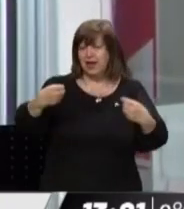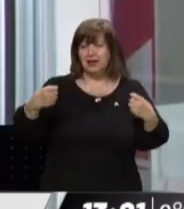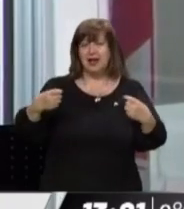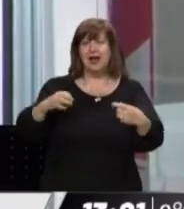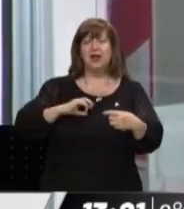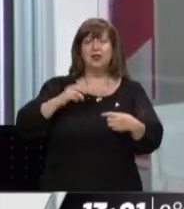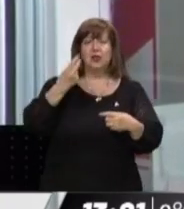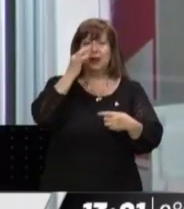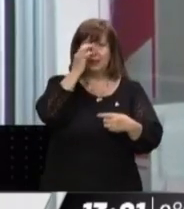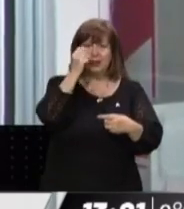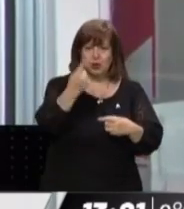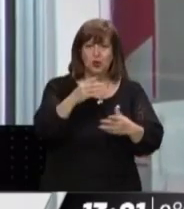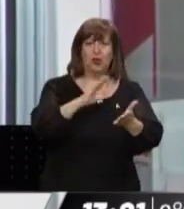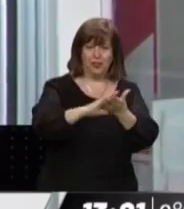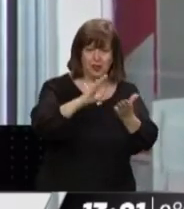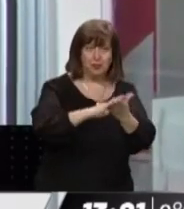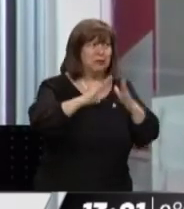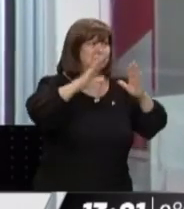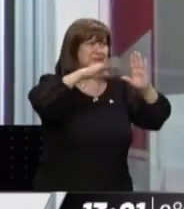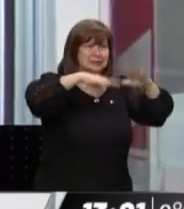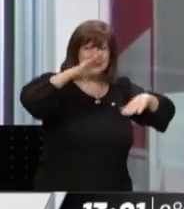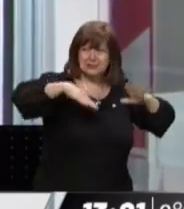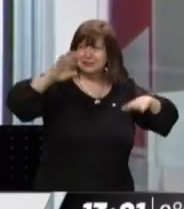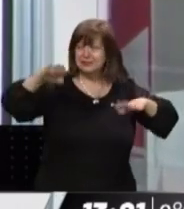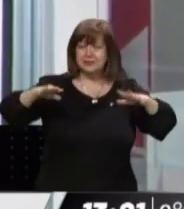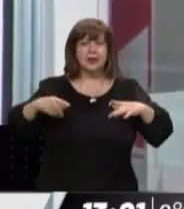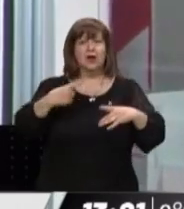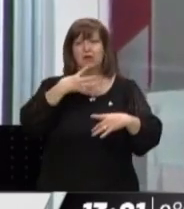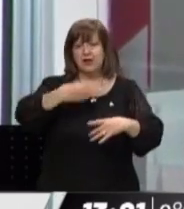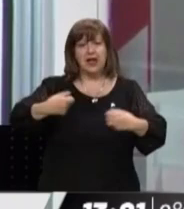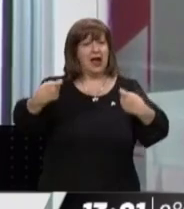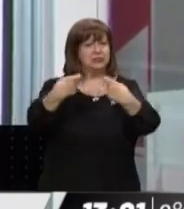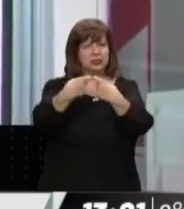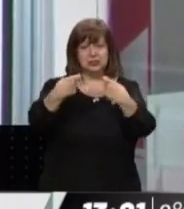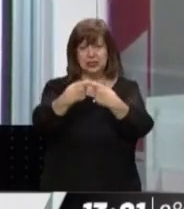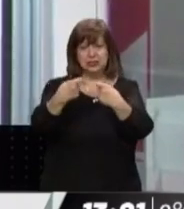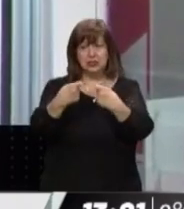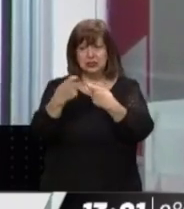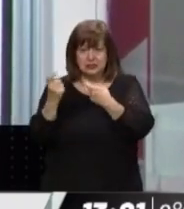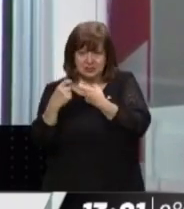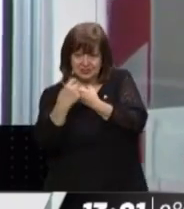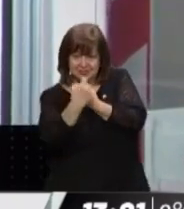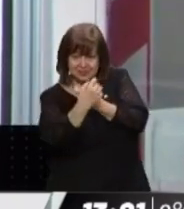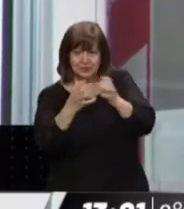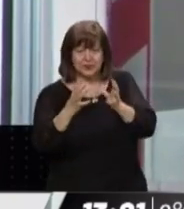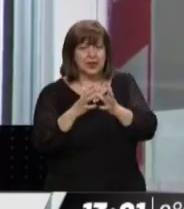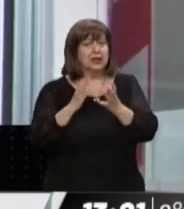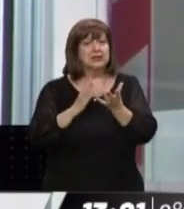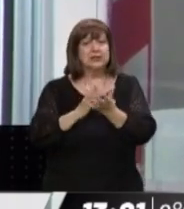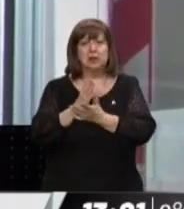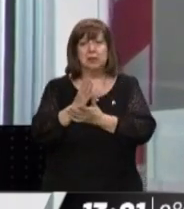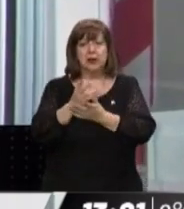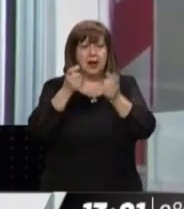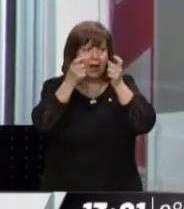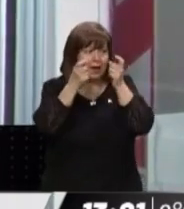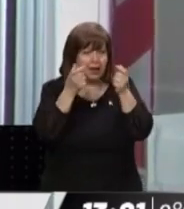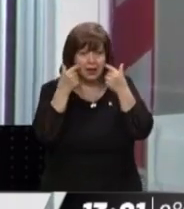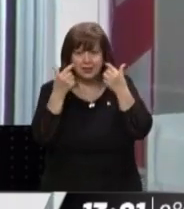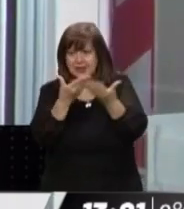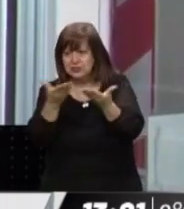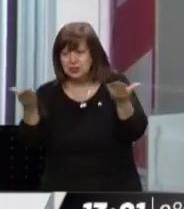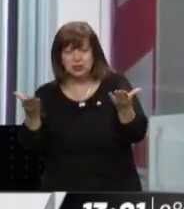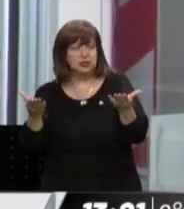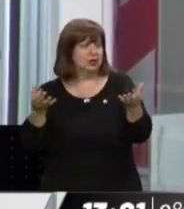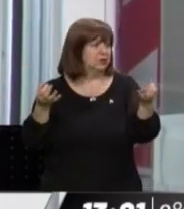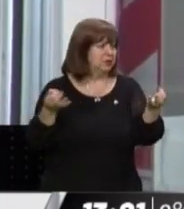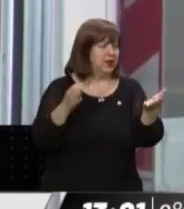es un lugar maravilloso que está todo el tiempo intentando que las familias estén siempre en un lugar lindo, en un lugar cálido y